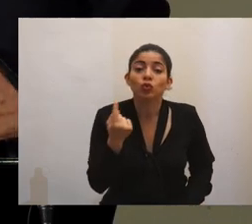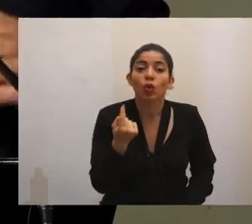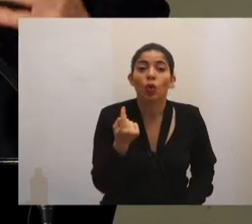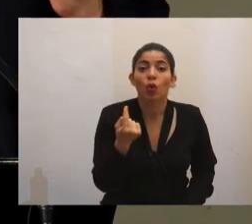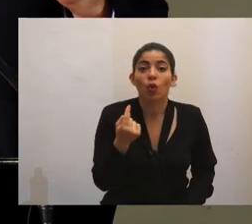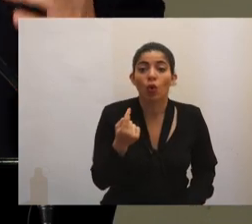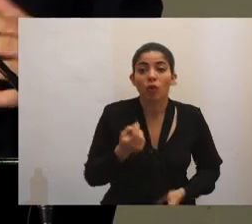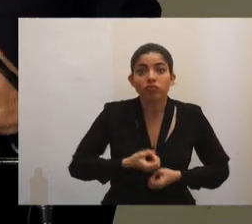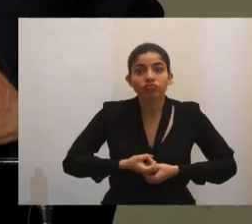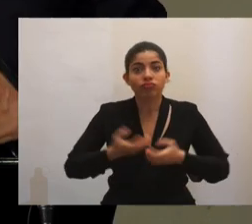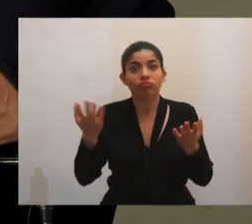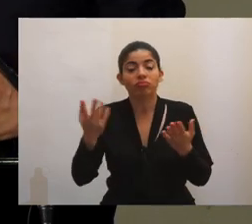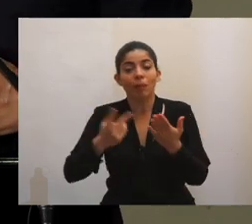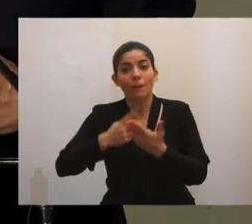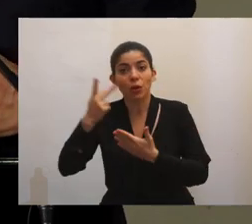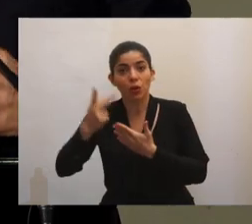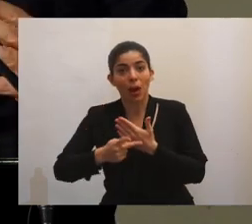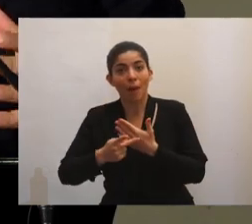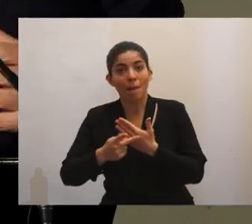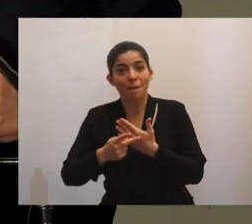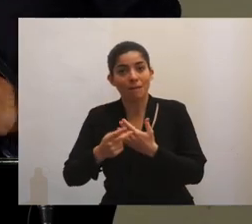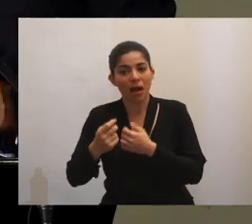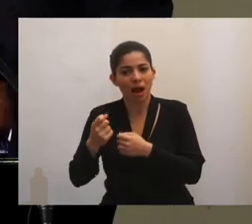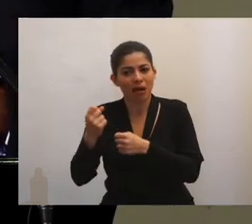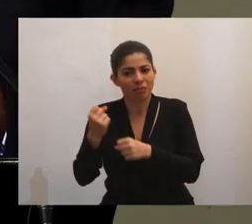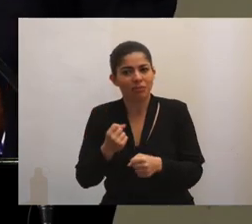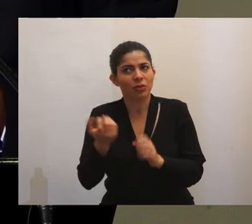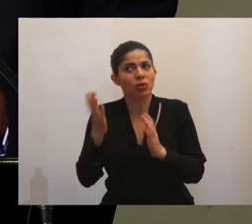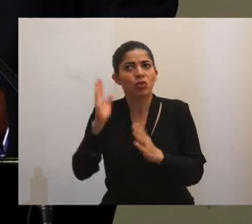estamos lanzando un programa fundacional, un programa